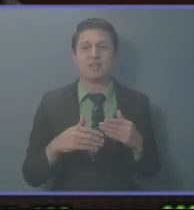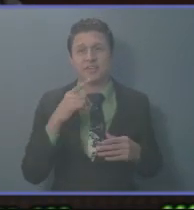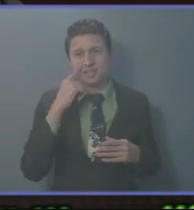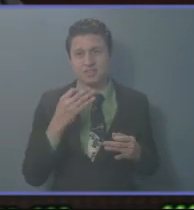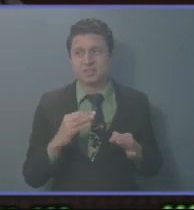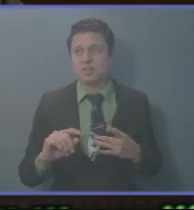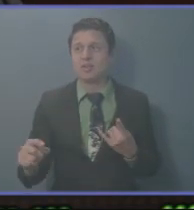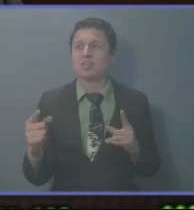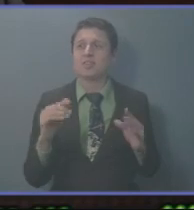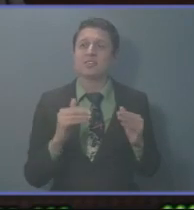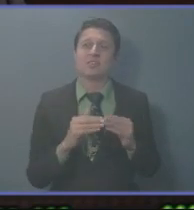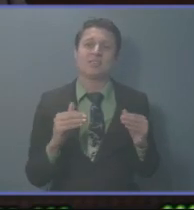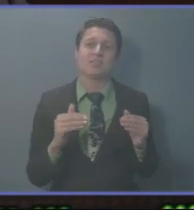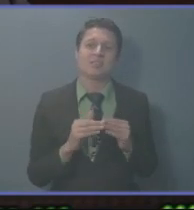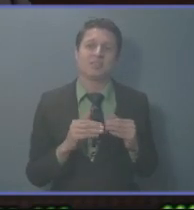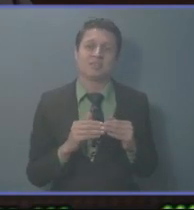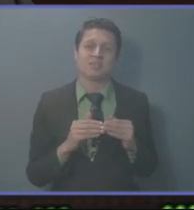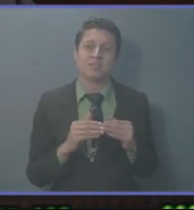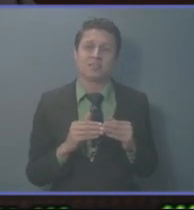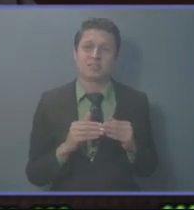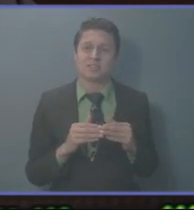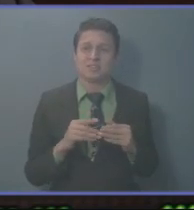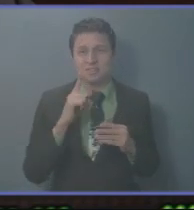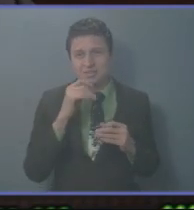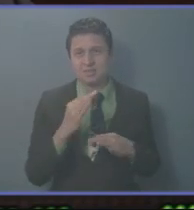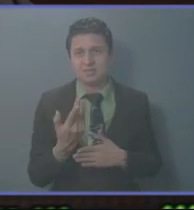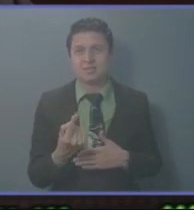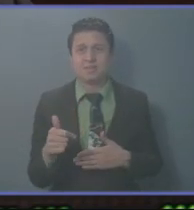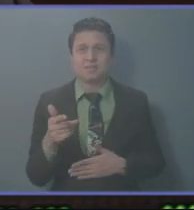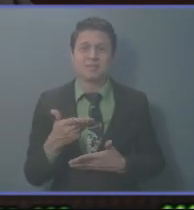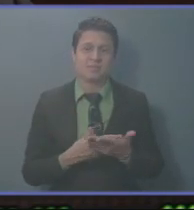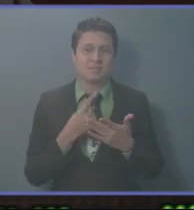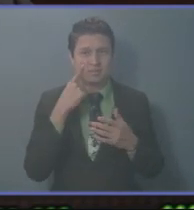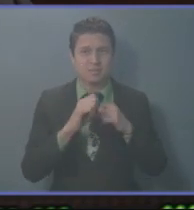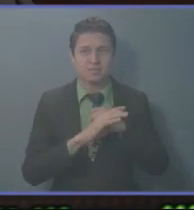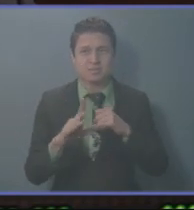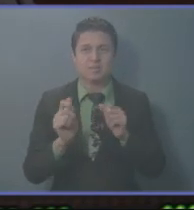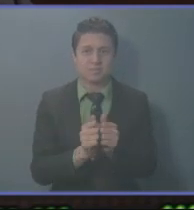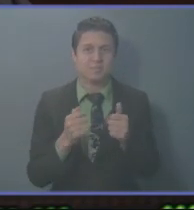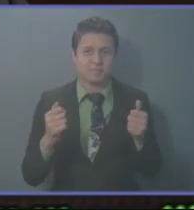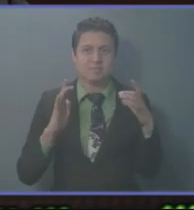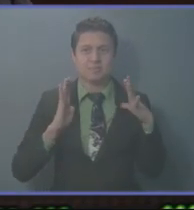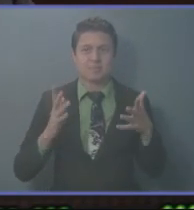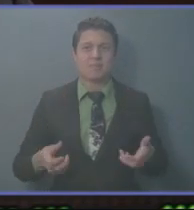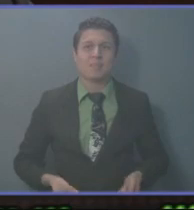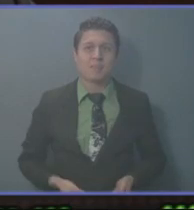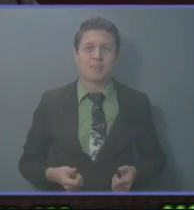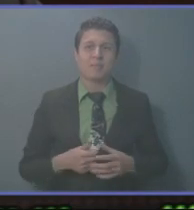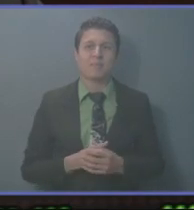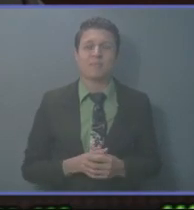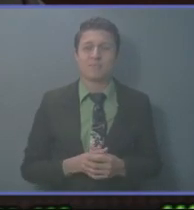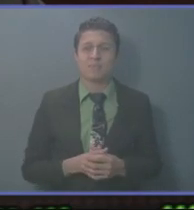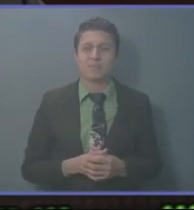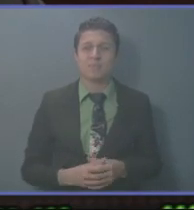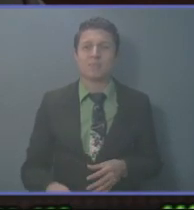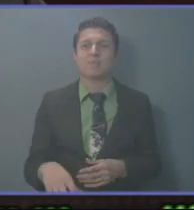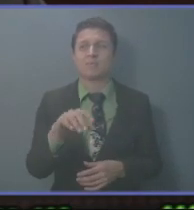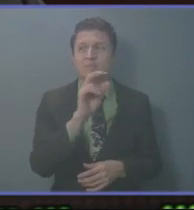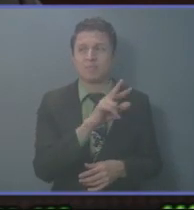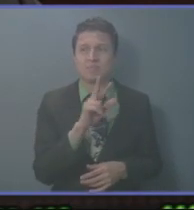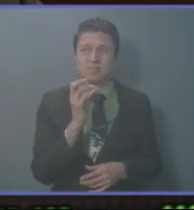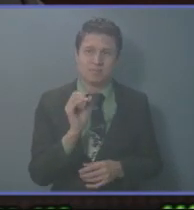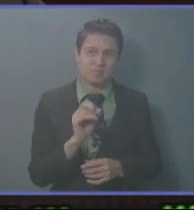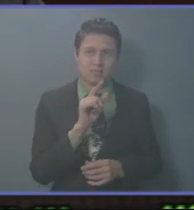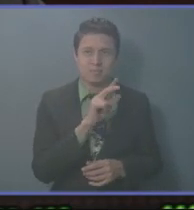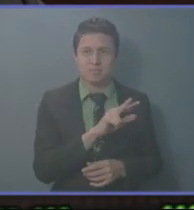fecha 8 de diciembre de 2004, publicado en el Diario Oficial número 233, tomo